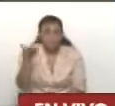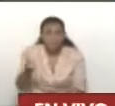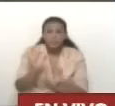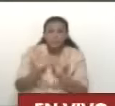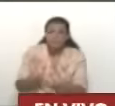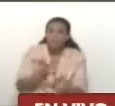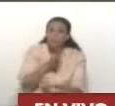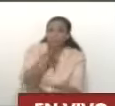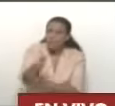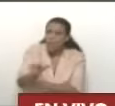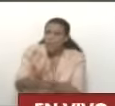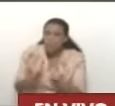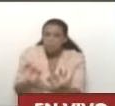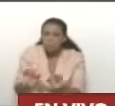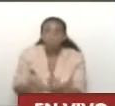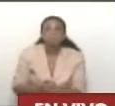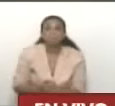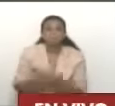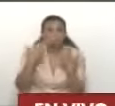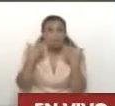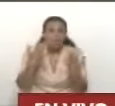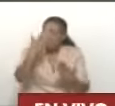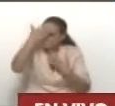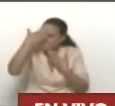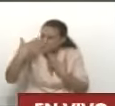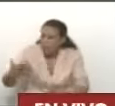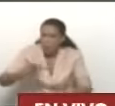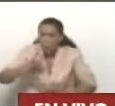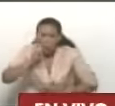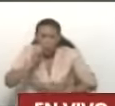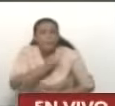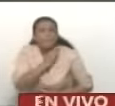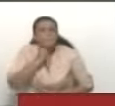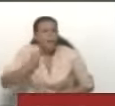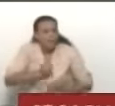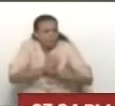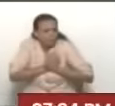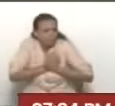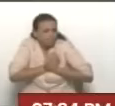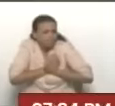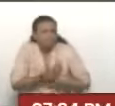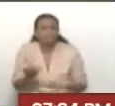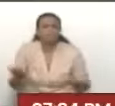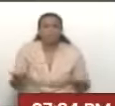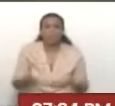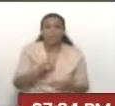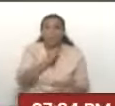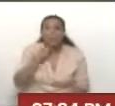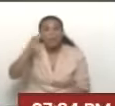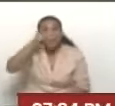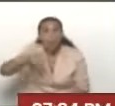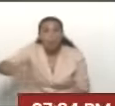Arlín Ramón. Mi saludo, padre querido,